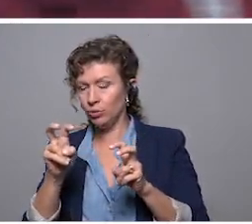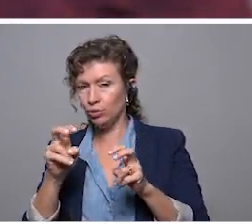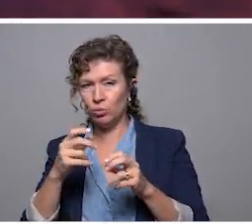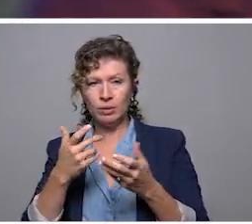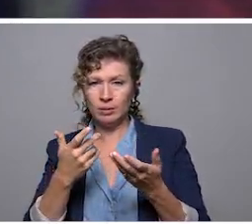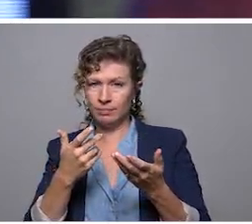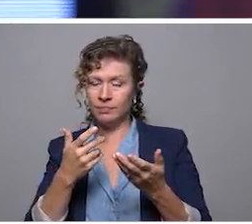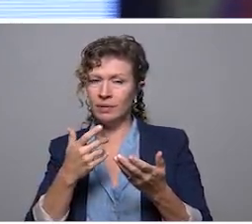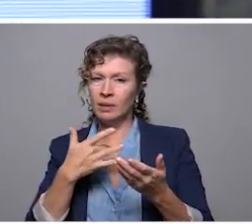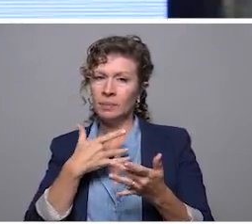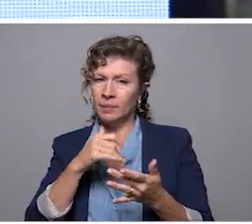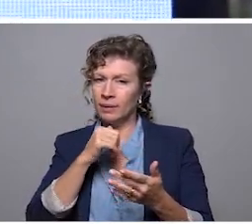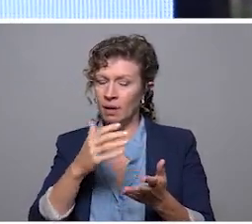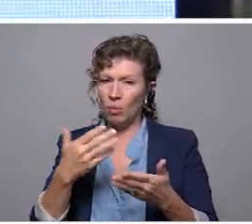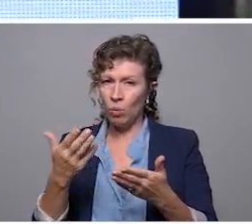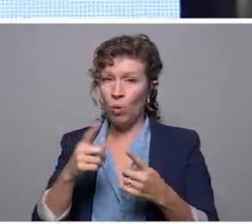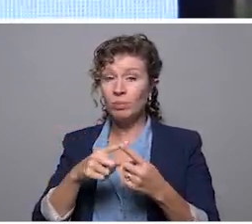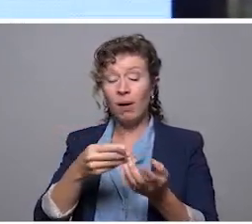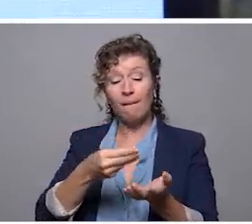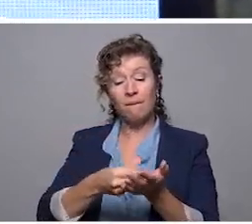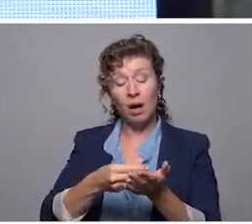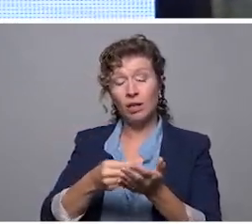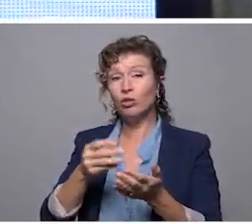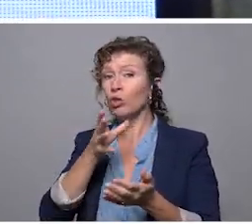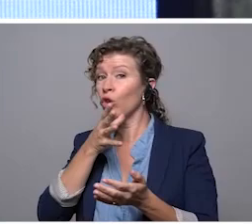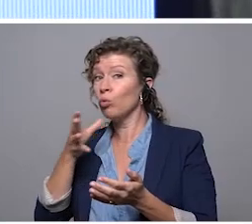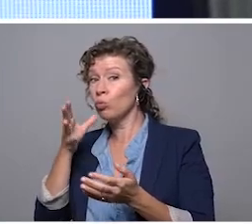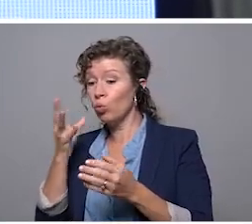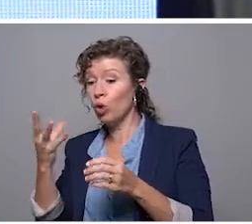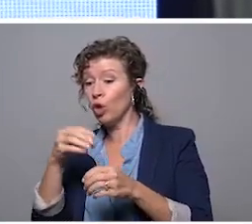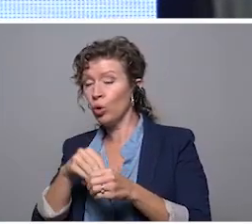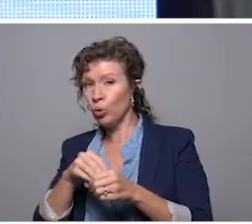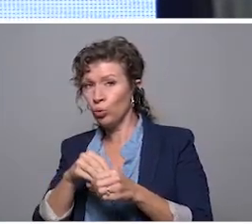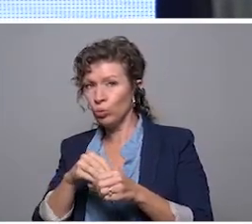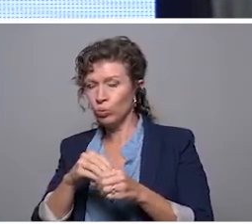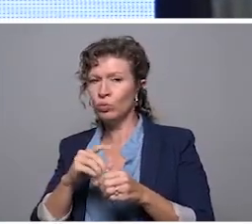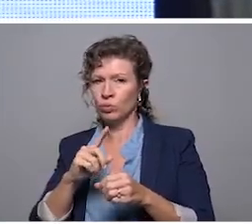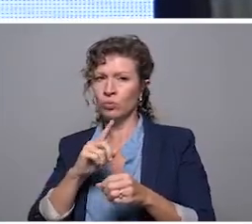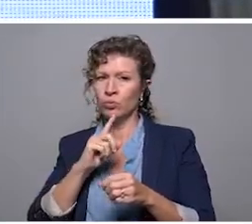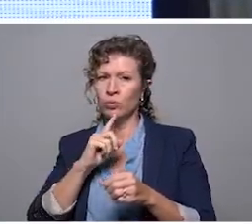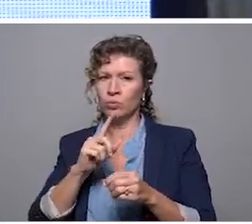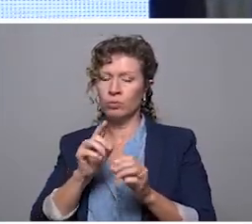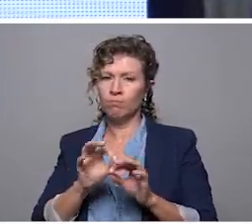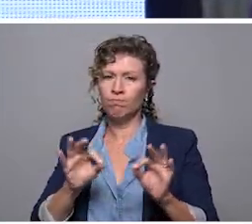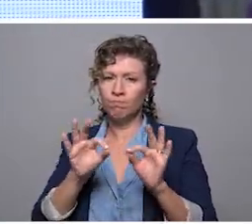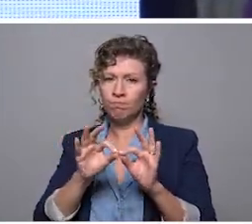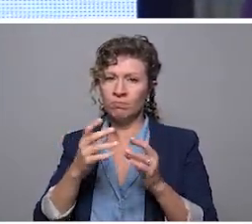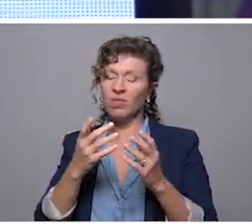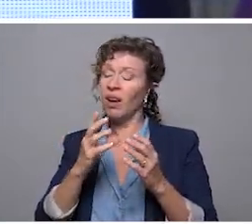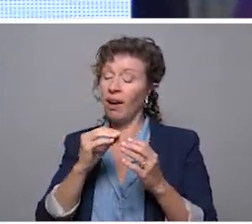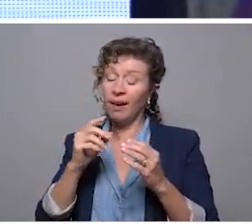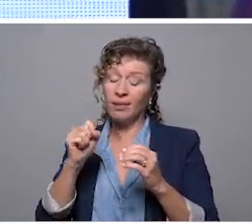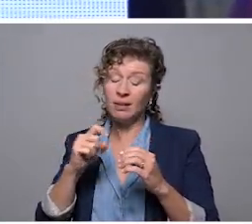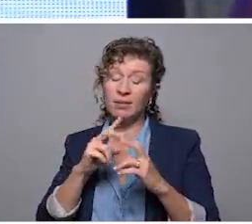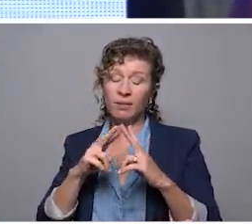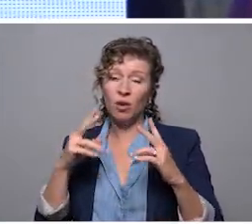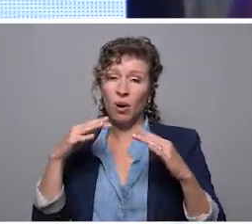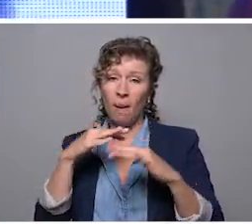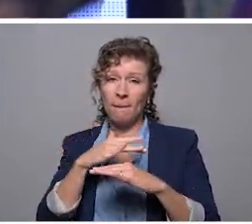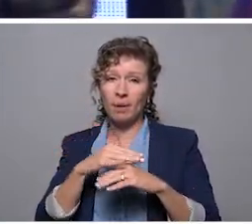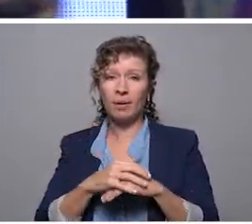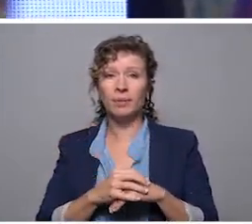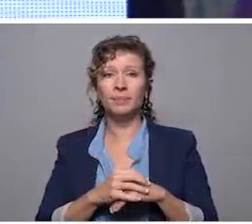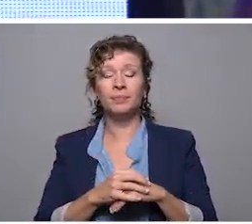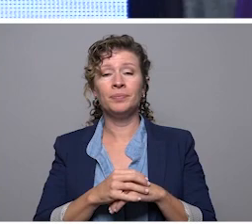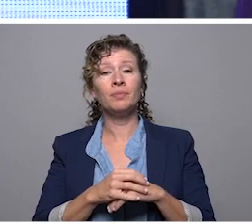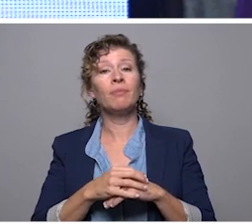inclusión financiera rural bueno Isabel lo mostró ahí es bastante complicado ya porque la